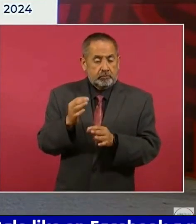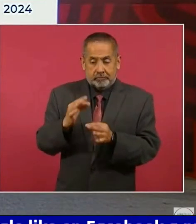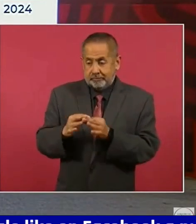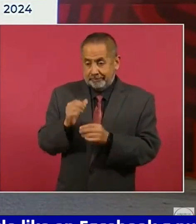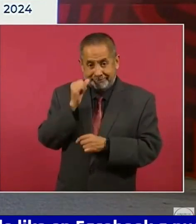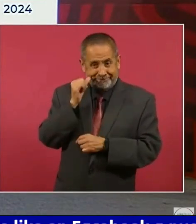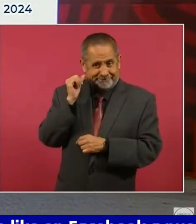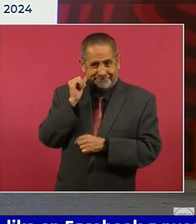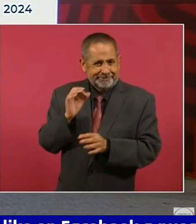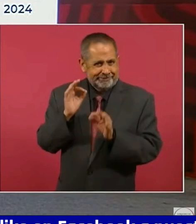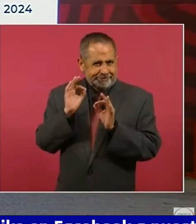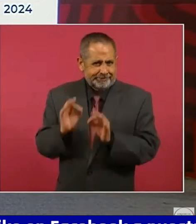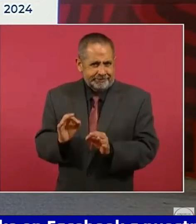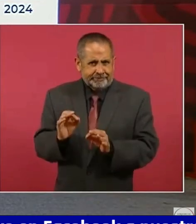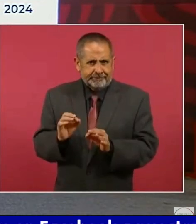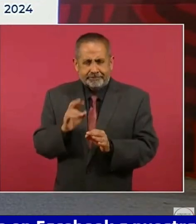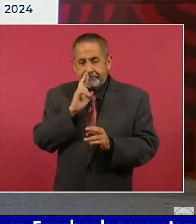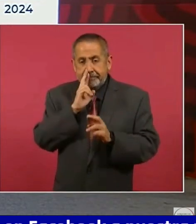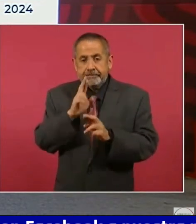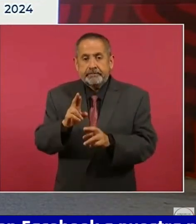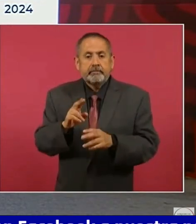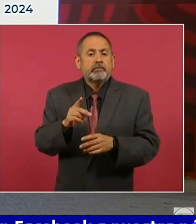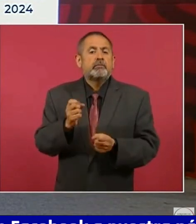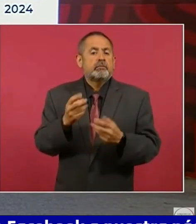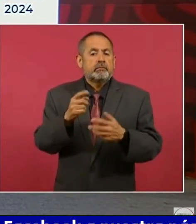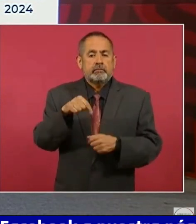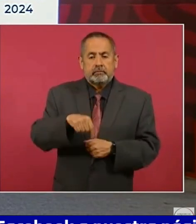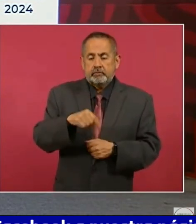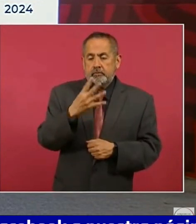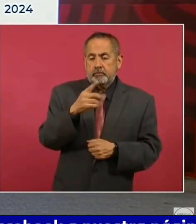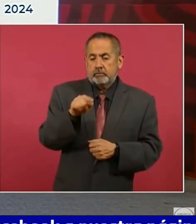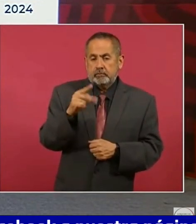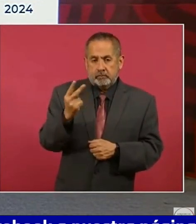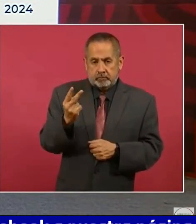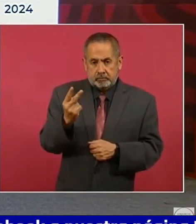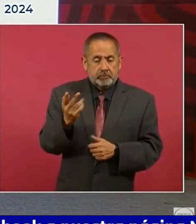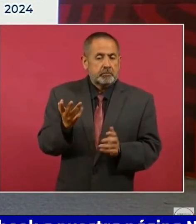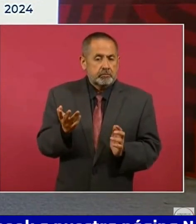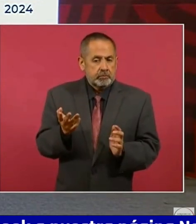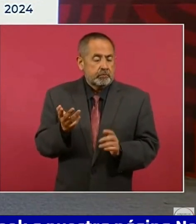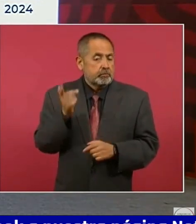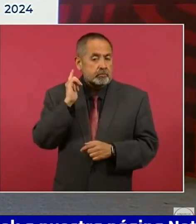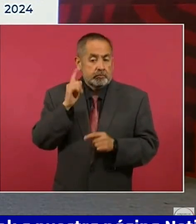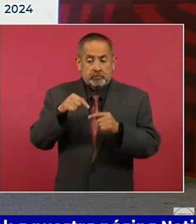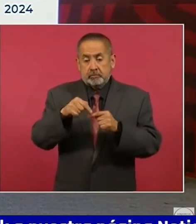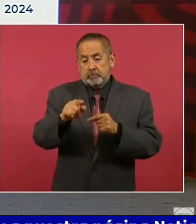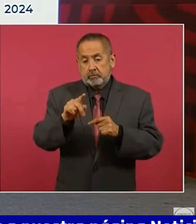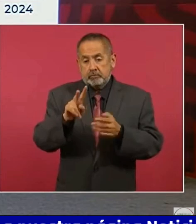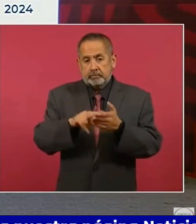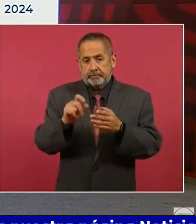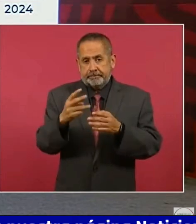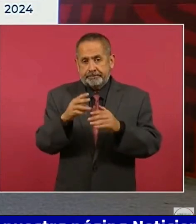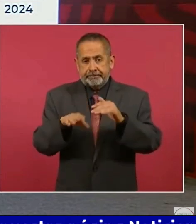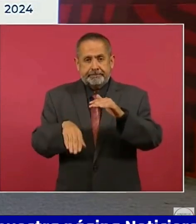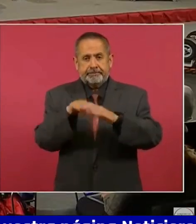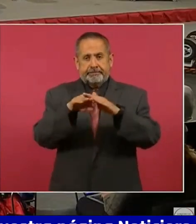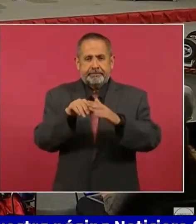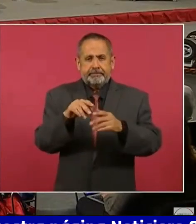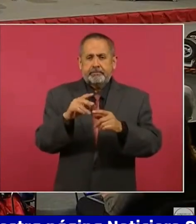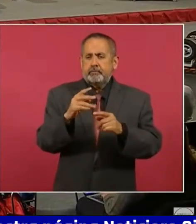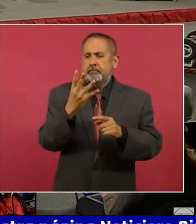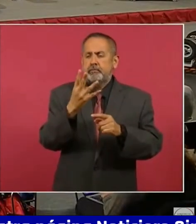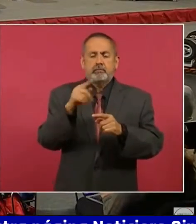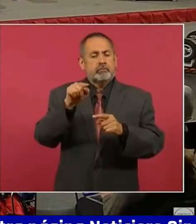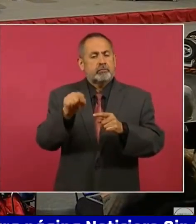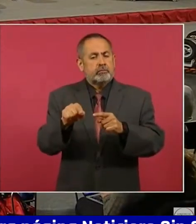Puntualmente al día de ayer, o reportado el día de hoy, 4.2. Esperamos llegar en promedio este año,